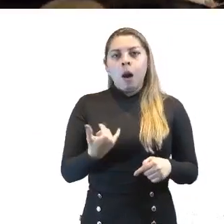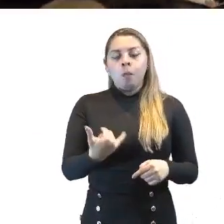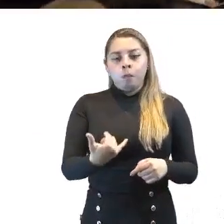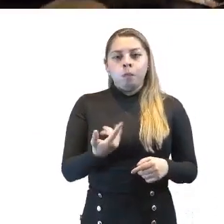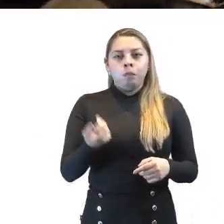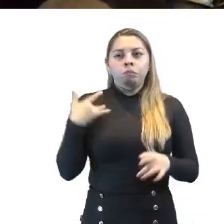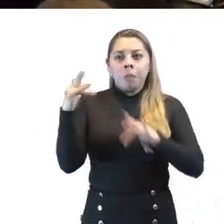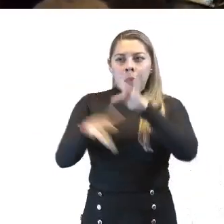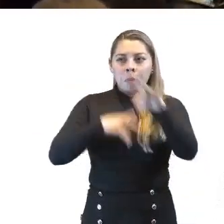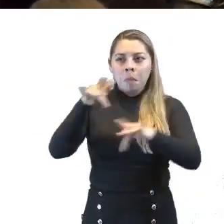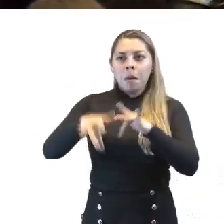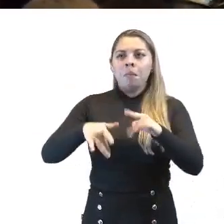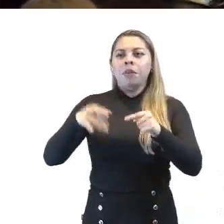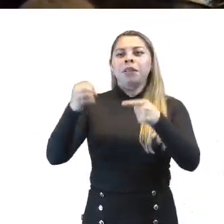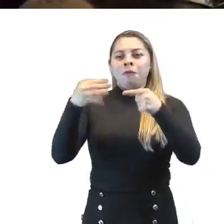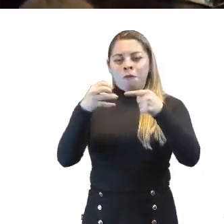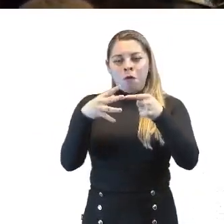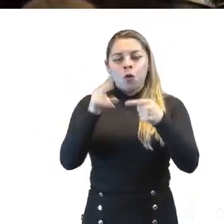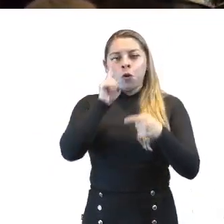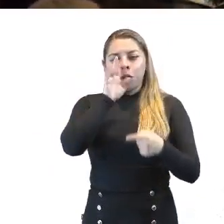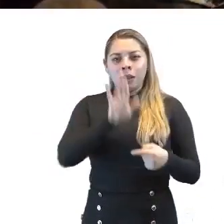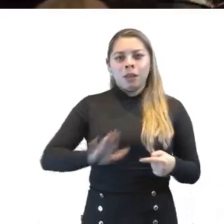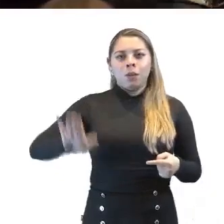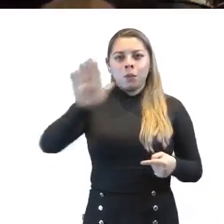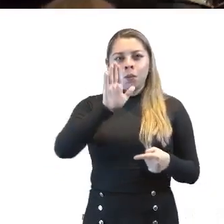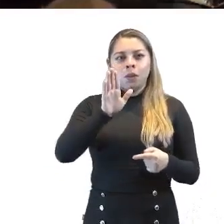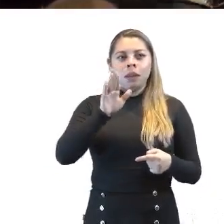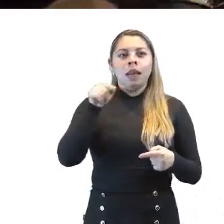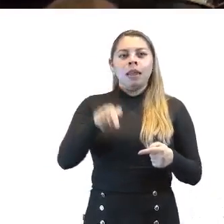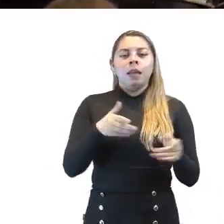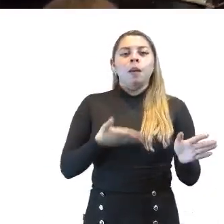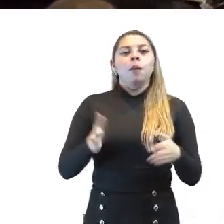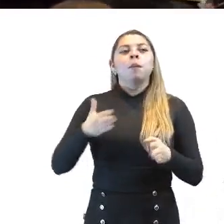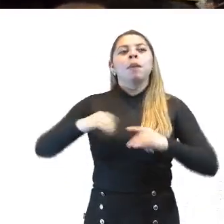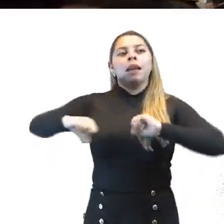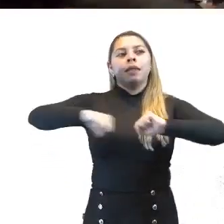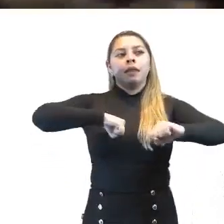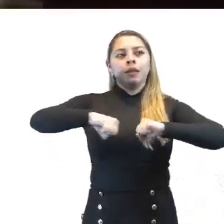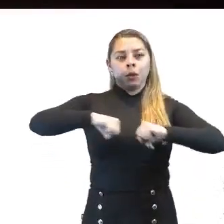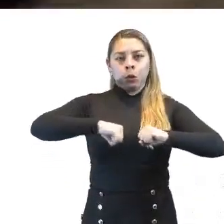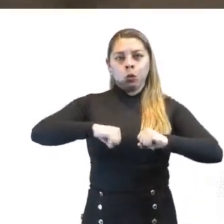en este Foro Nacional del Plan de Acción